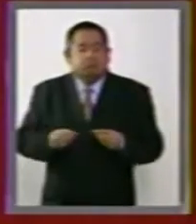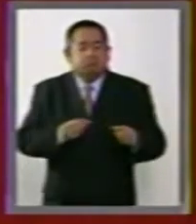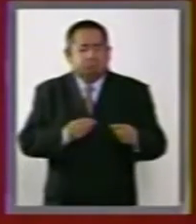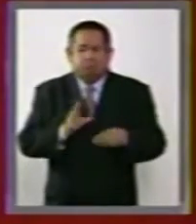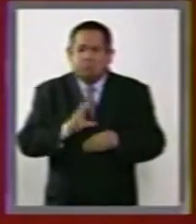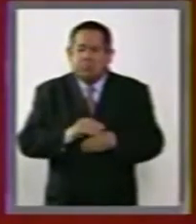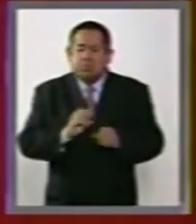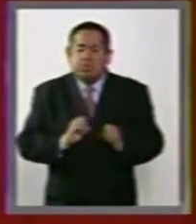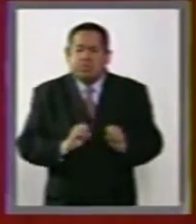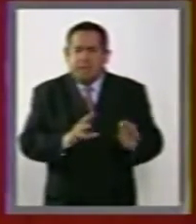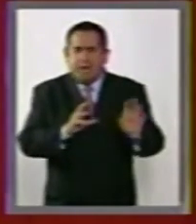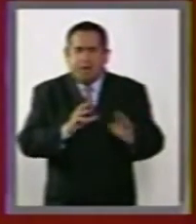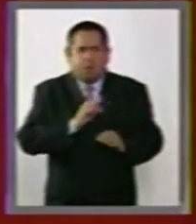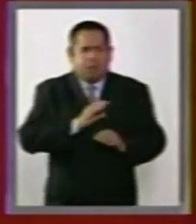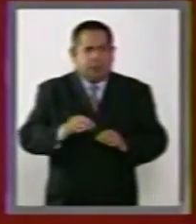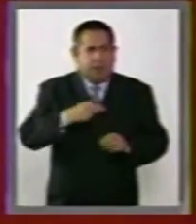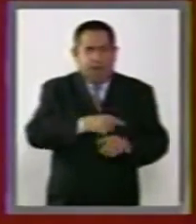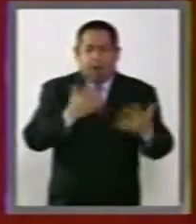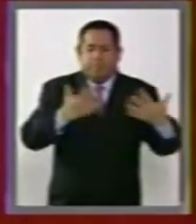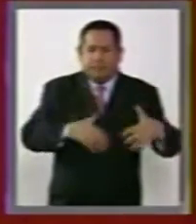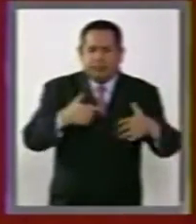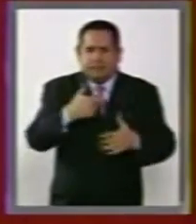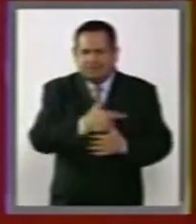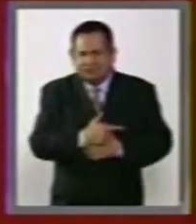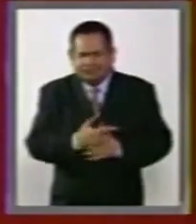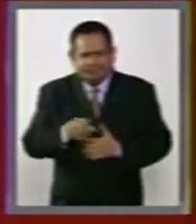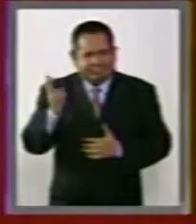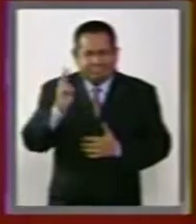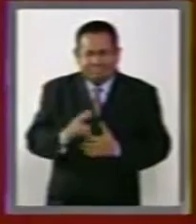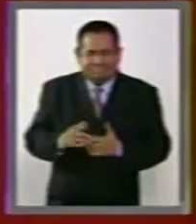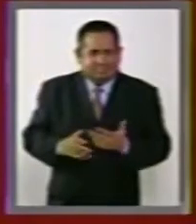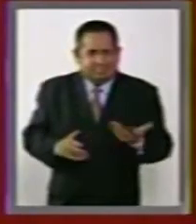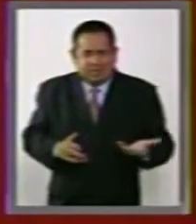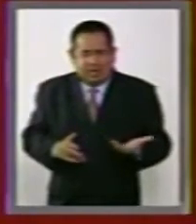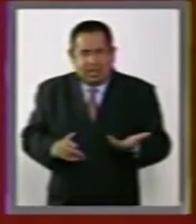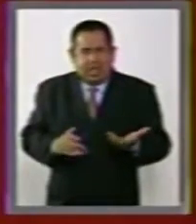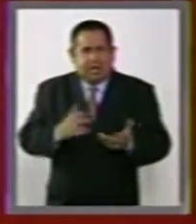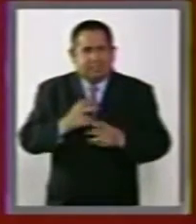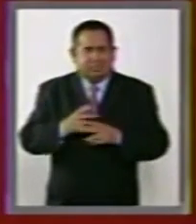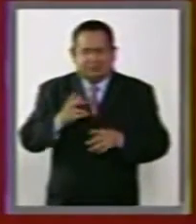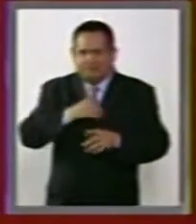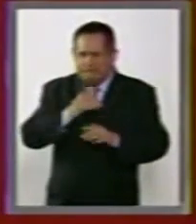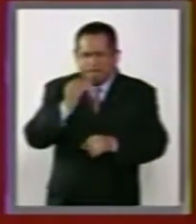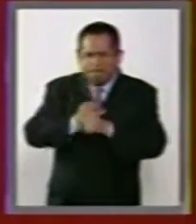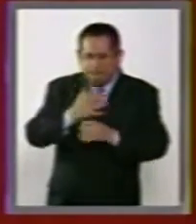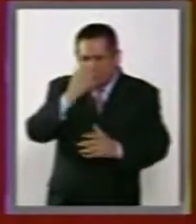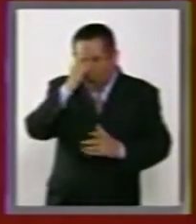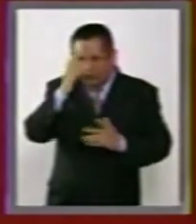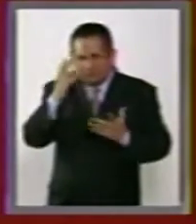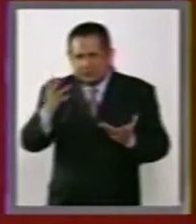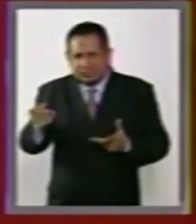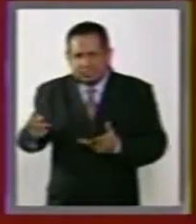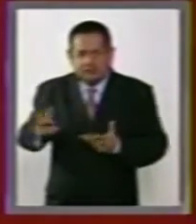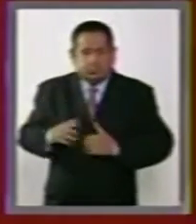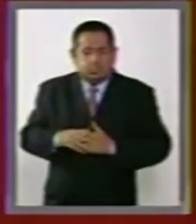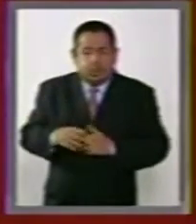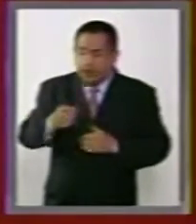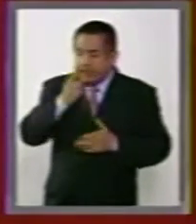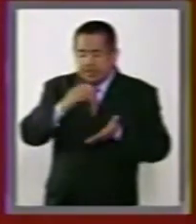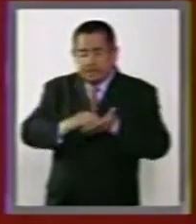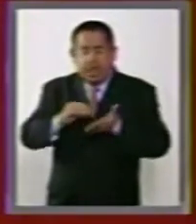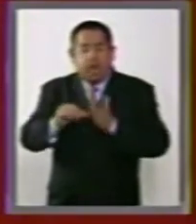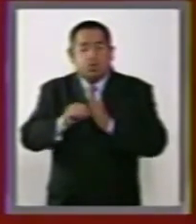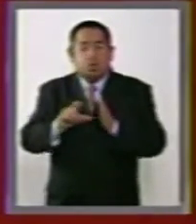y se cede ante estas empresas verdaderamente hasta la ignominia. Dice el